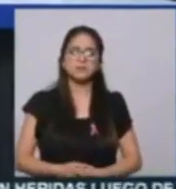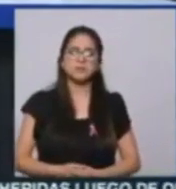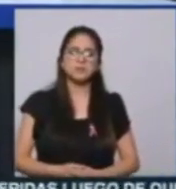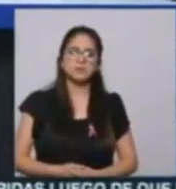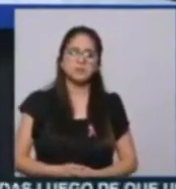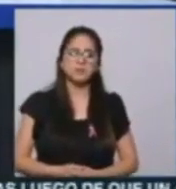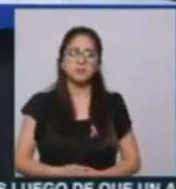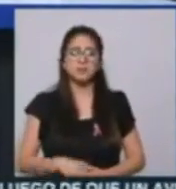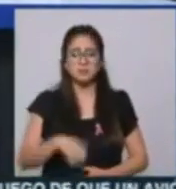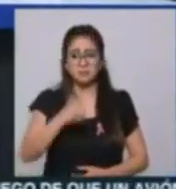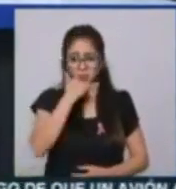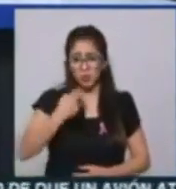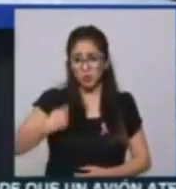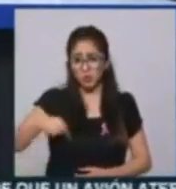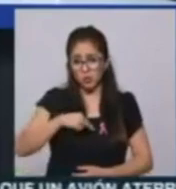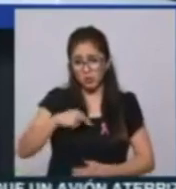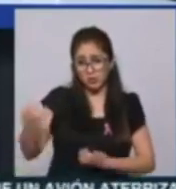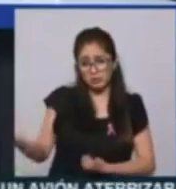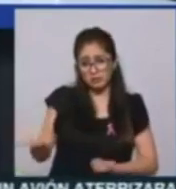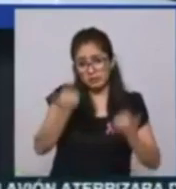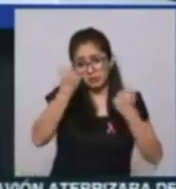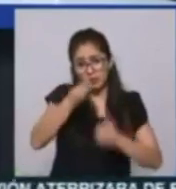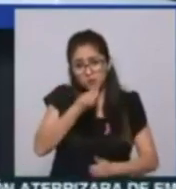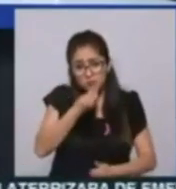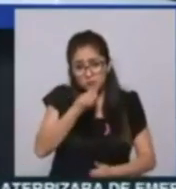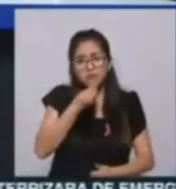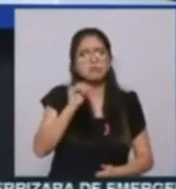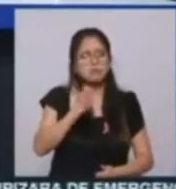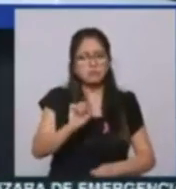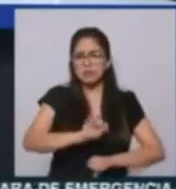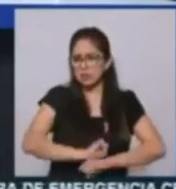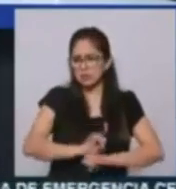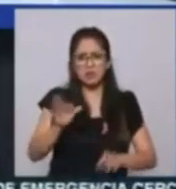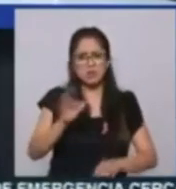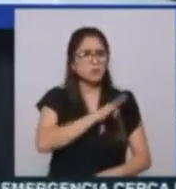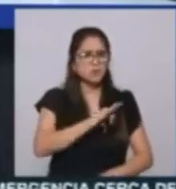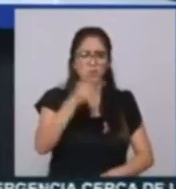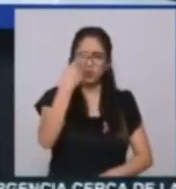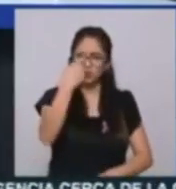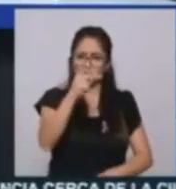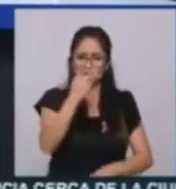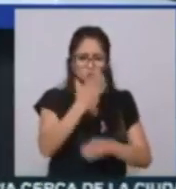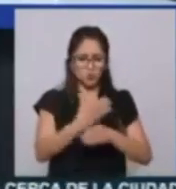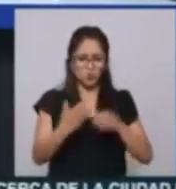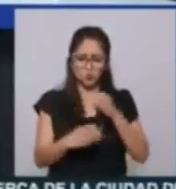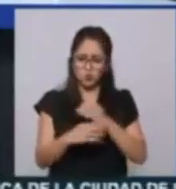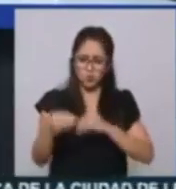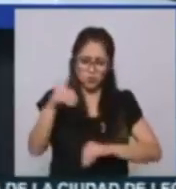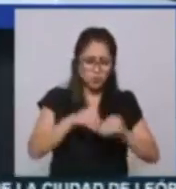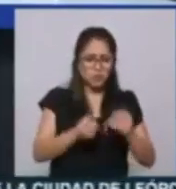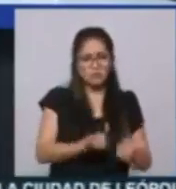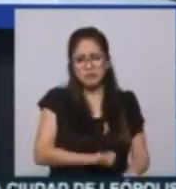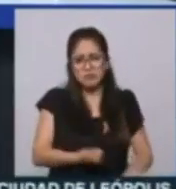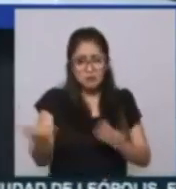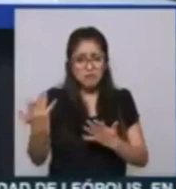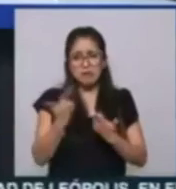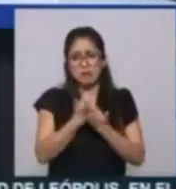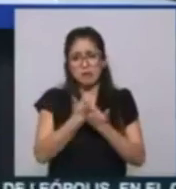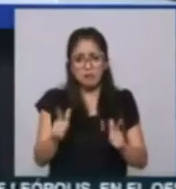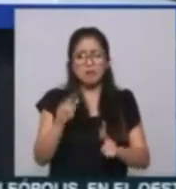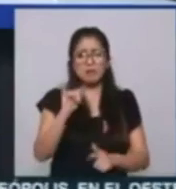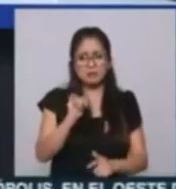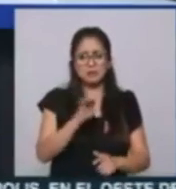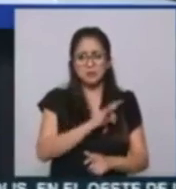antojitos. ¿Podemos llevar nosotros nuestra comida? ¿No la tenemos que comprar a fuerza también, ahí? También. Eso es muy importante saberlo también. Está la apertura para que la gente vaya